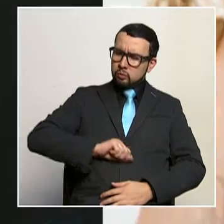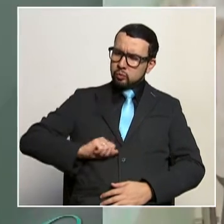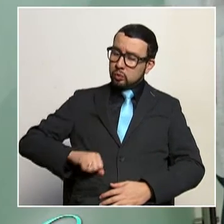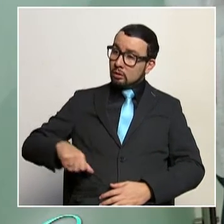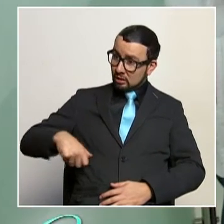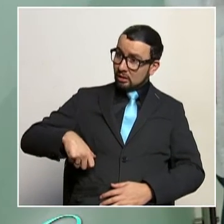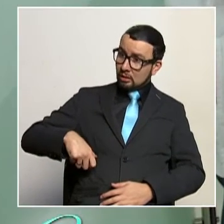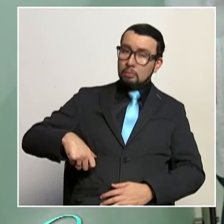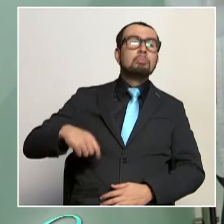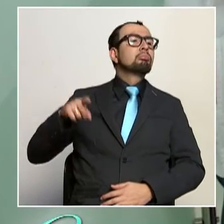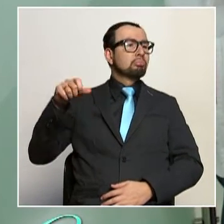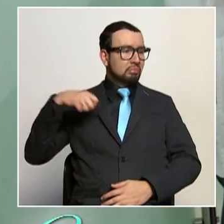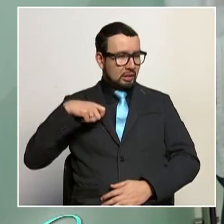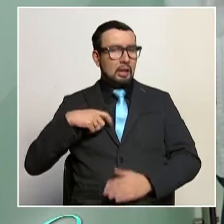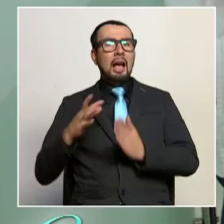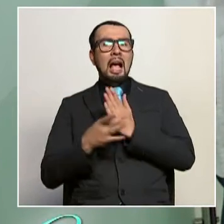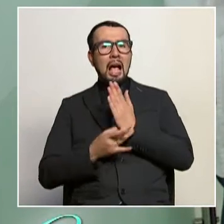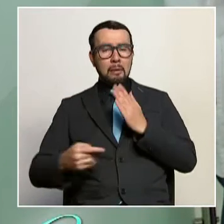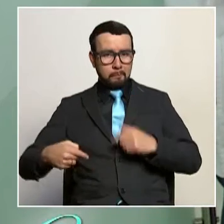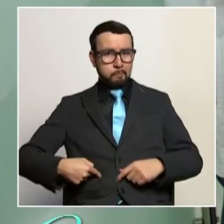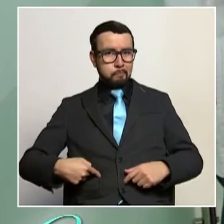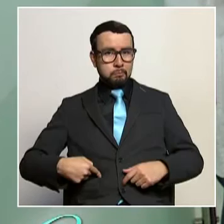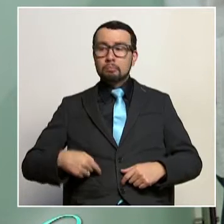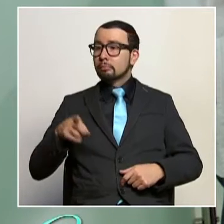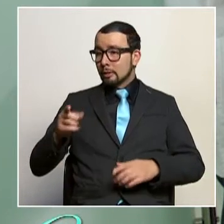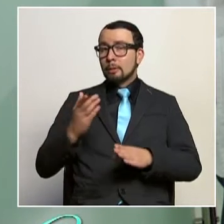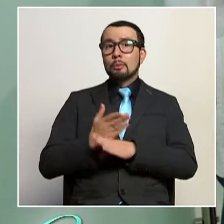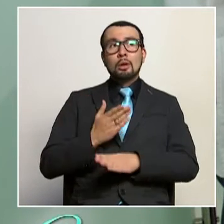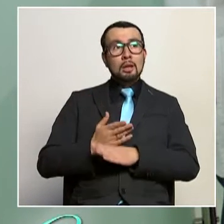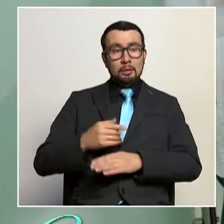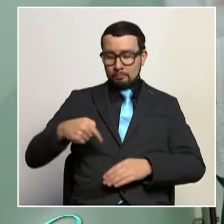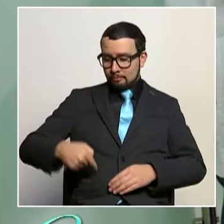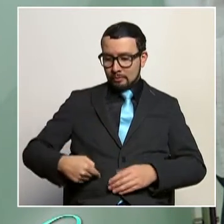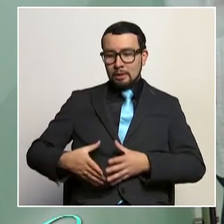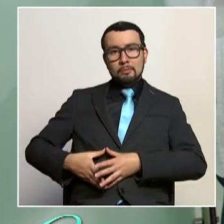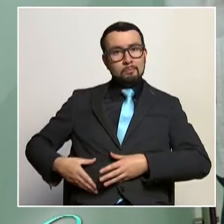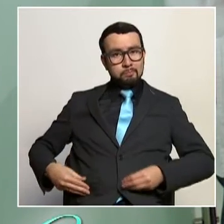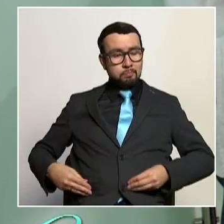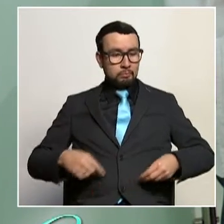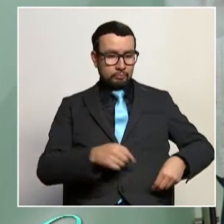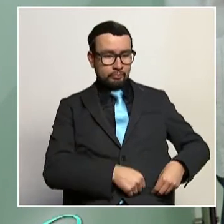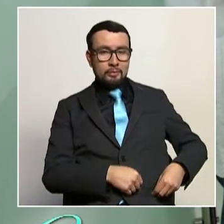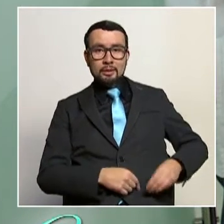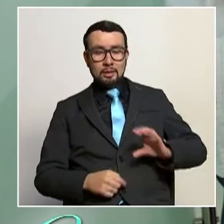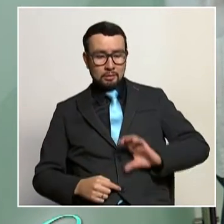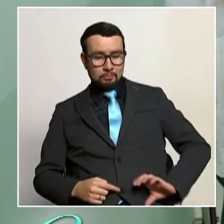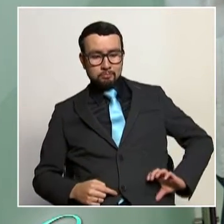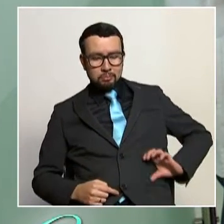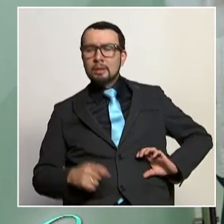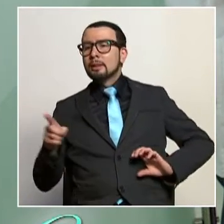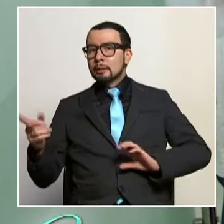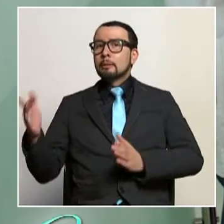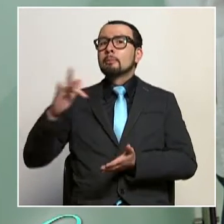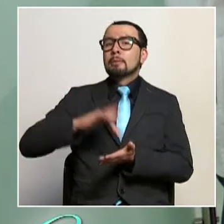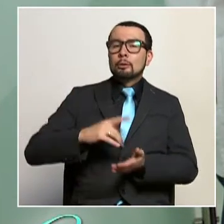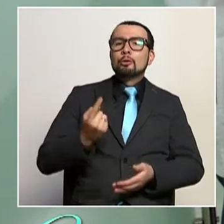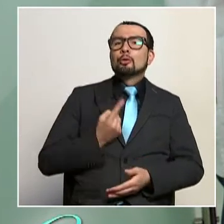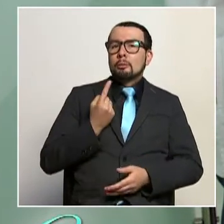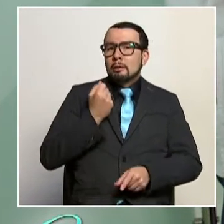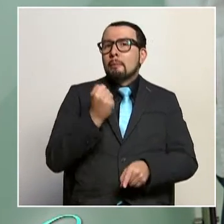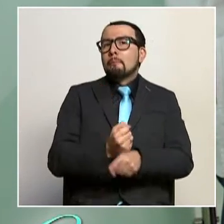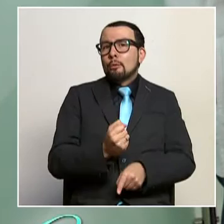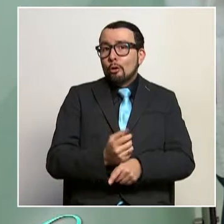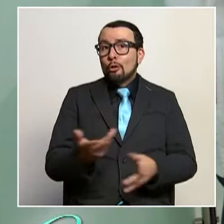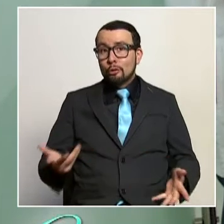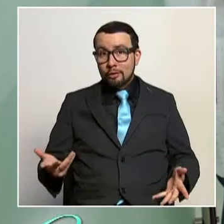Sí, y lo tengo graso. Entonces, ¿de dónde viene el problema? De acá. Su problema es colon. Y él vino por un problema de próstata.